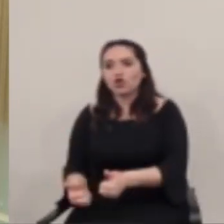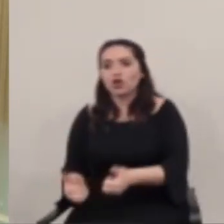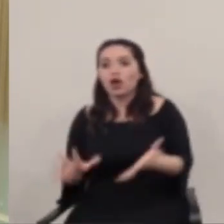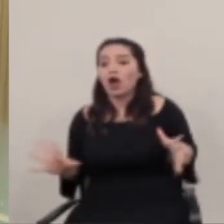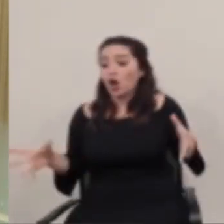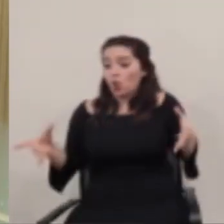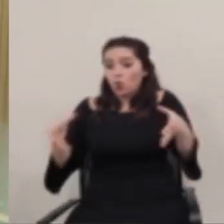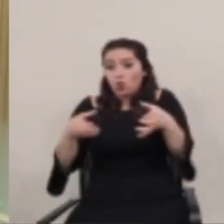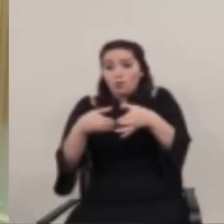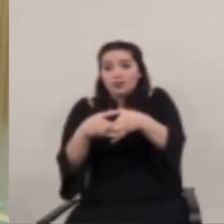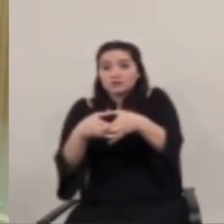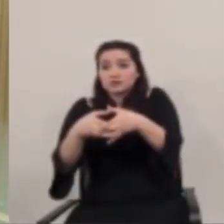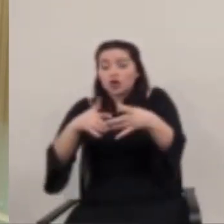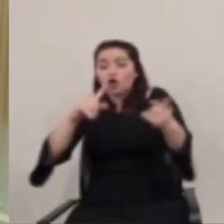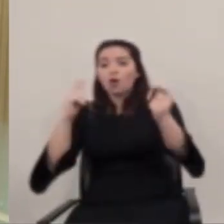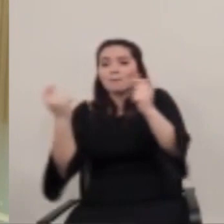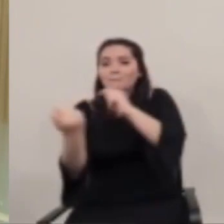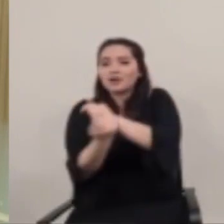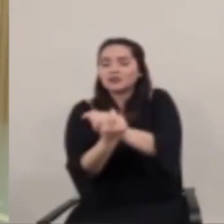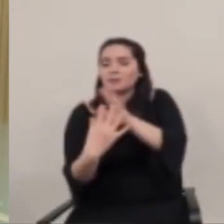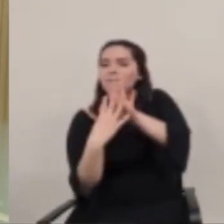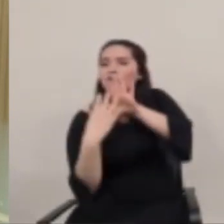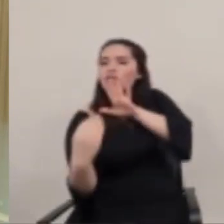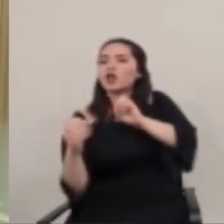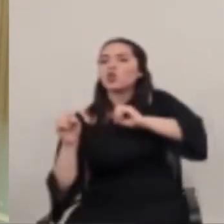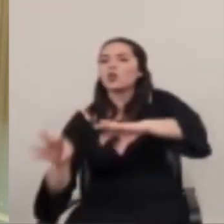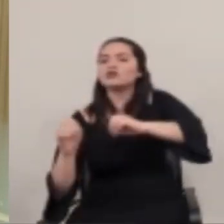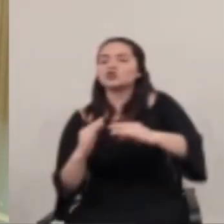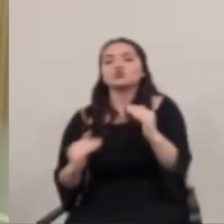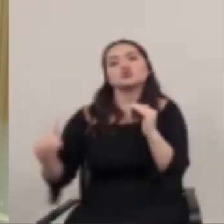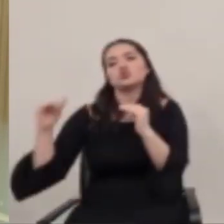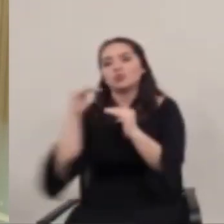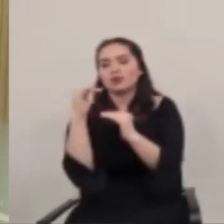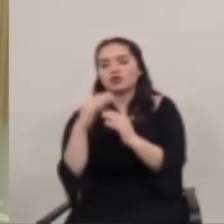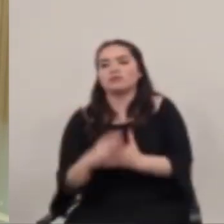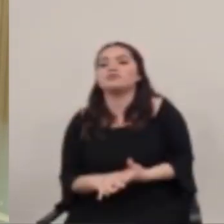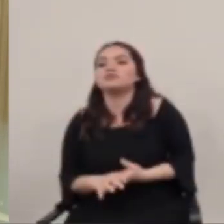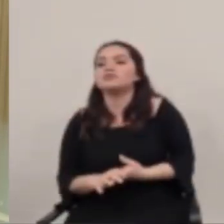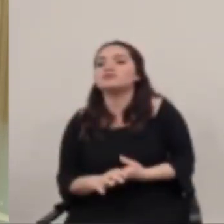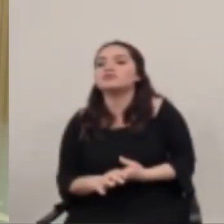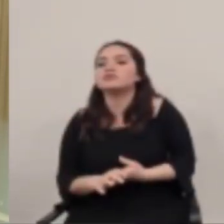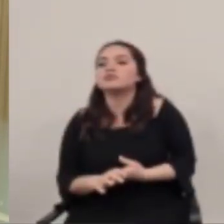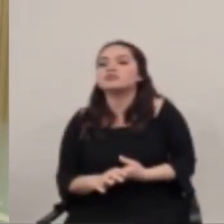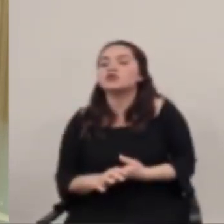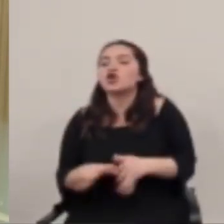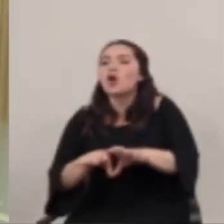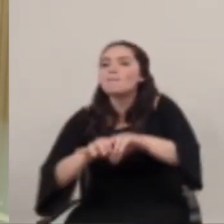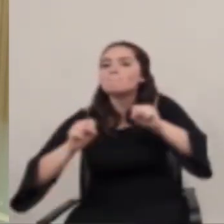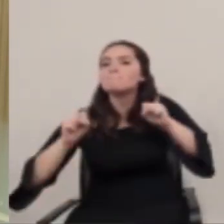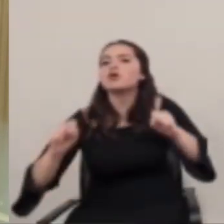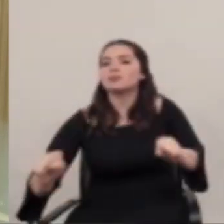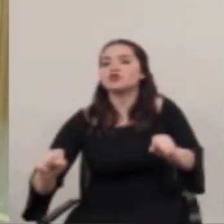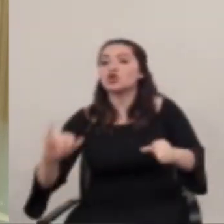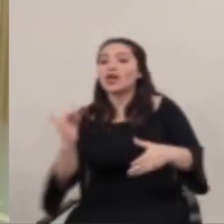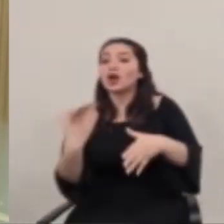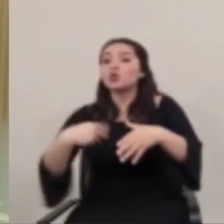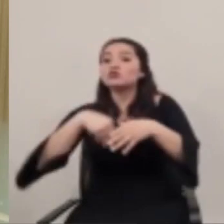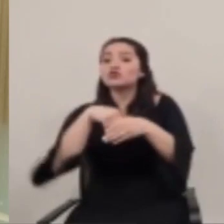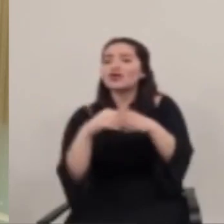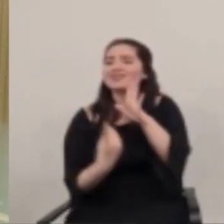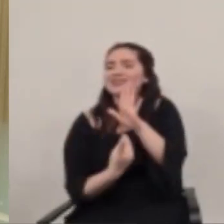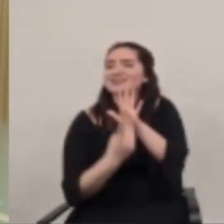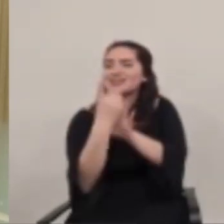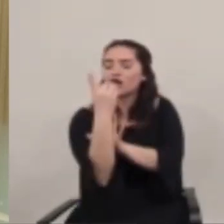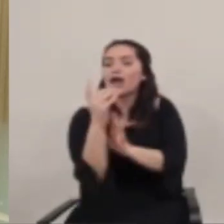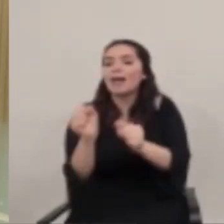y convertirse en referente de una educación superior que renueve su compromiso con la inclusión y el desarrollo de las